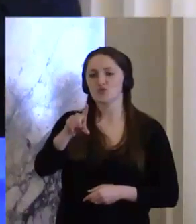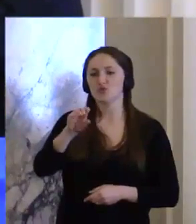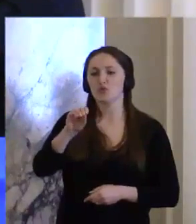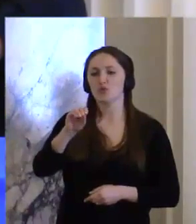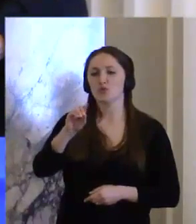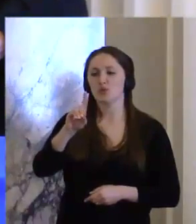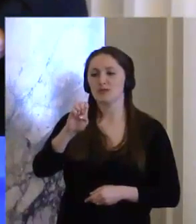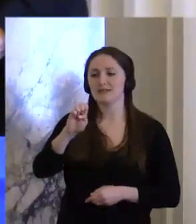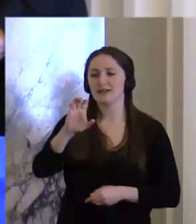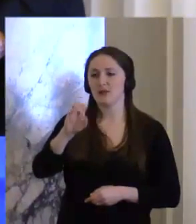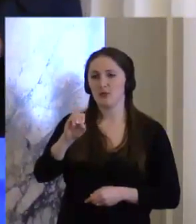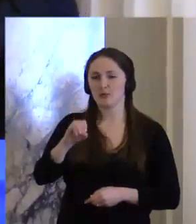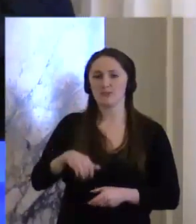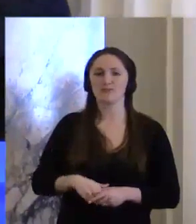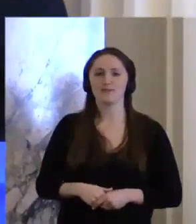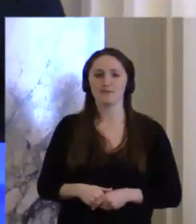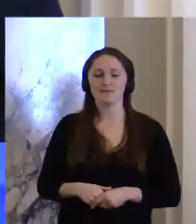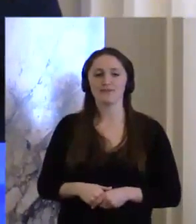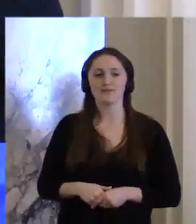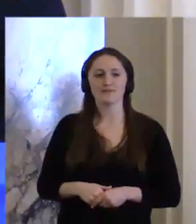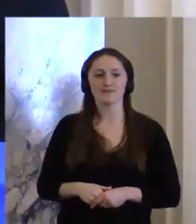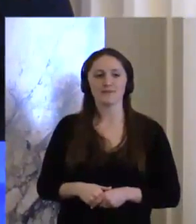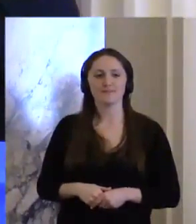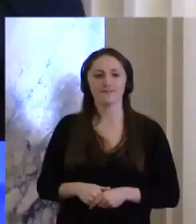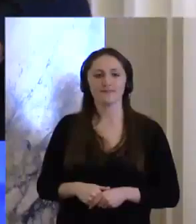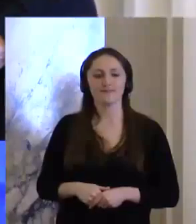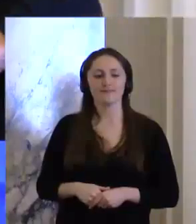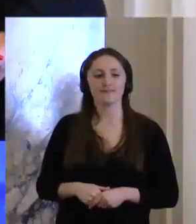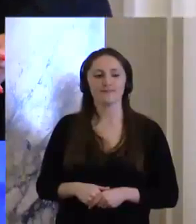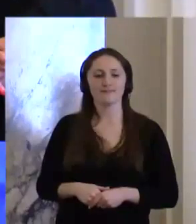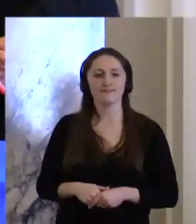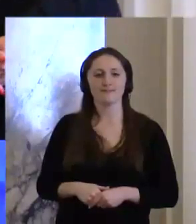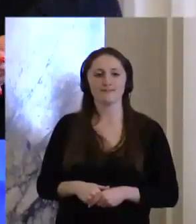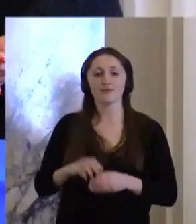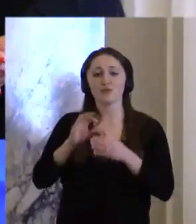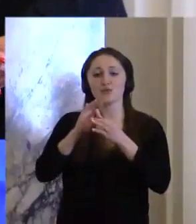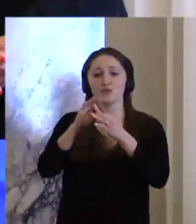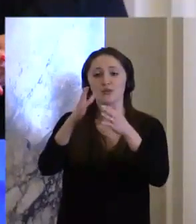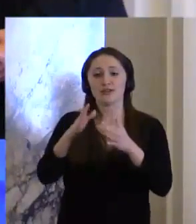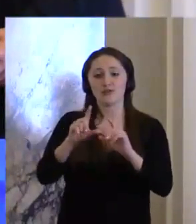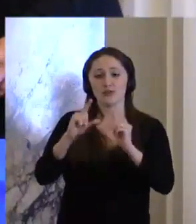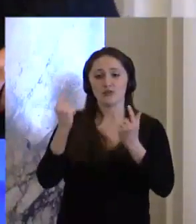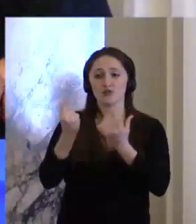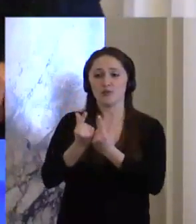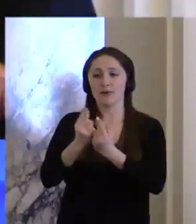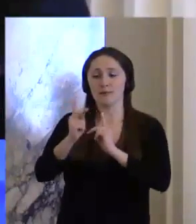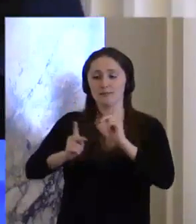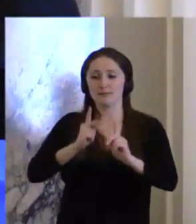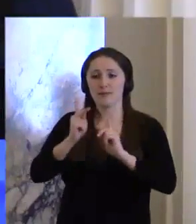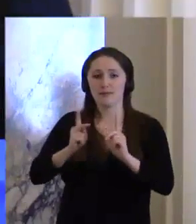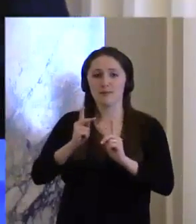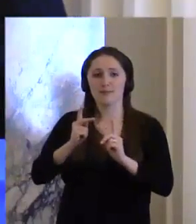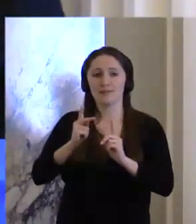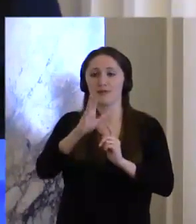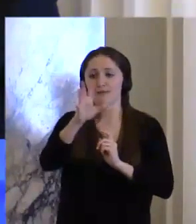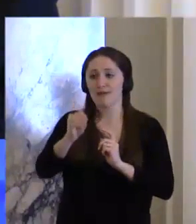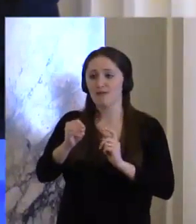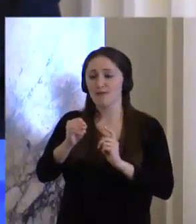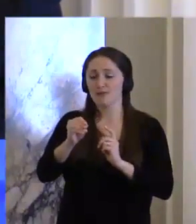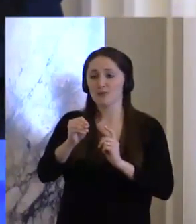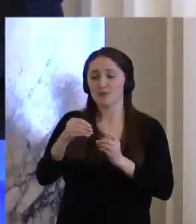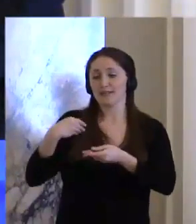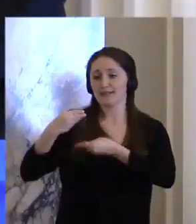Coordinadora Grupo Poblacional Afrodescendientes Foro Ciudadano de las Américas, from